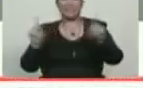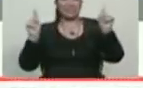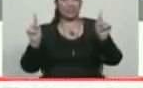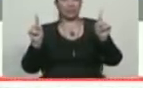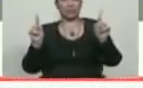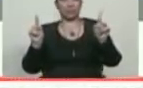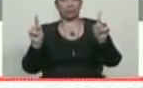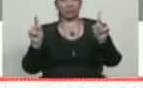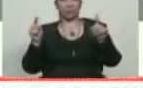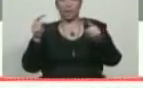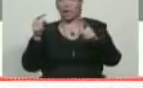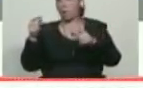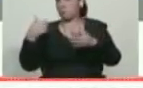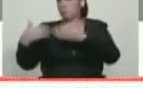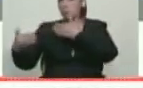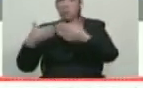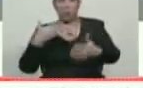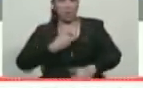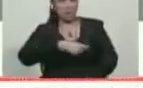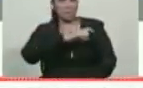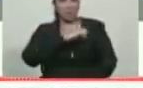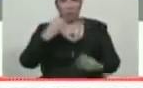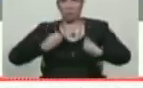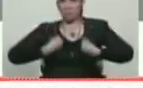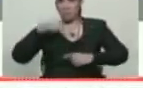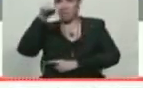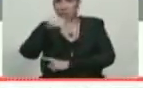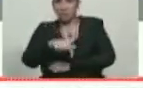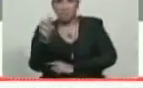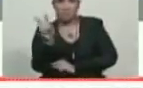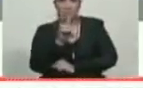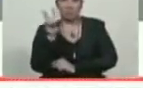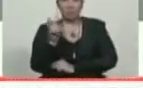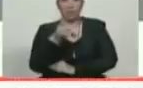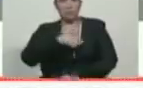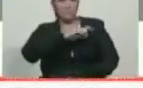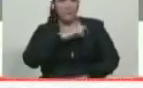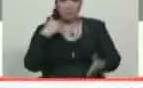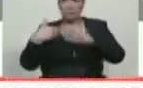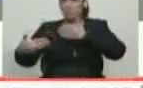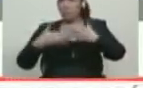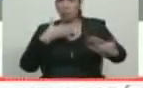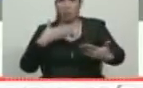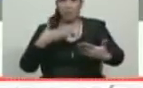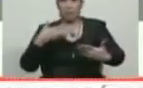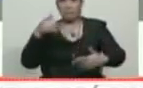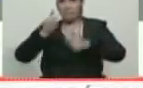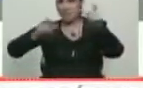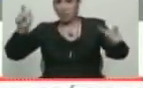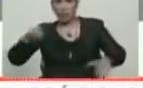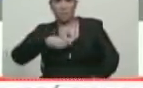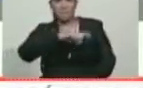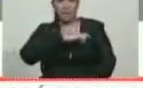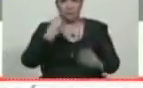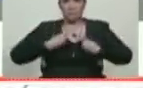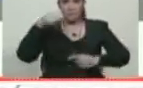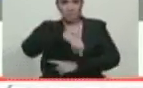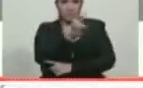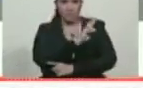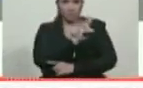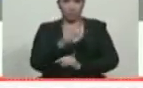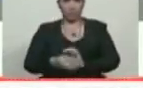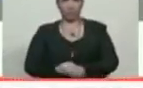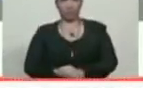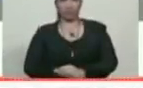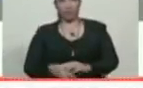a los demás no le importan los españoles que viven aquí. A España no le importan los españoles que viven aquí.